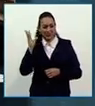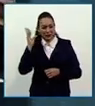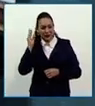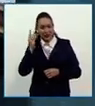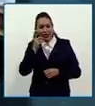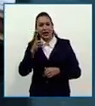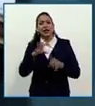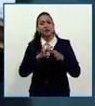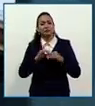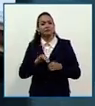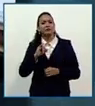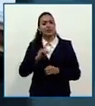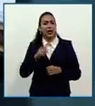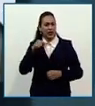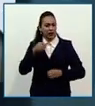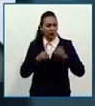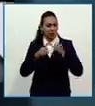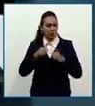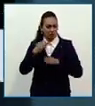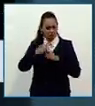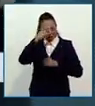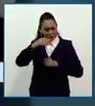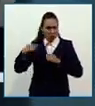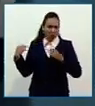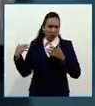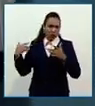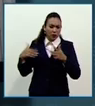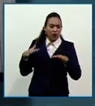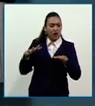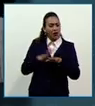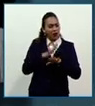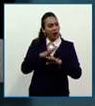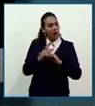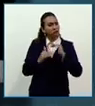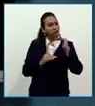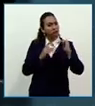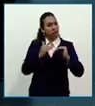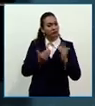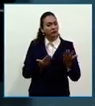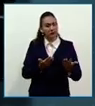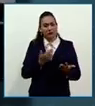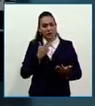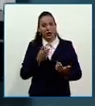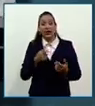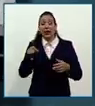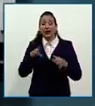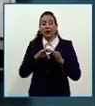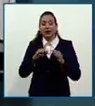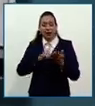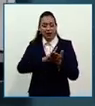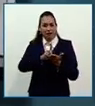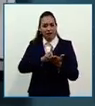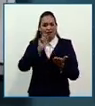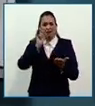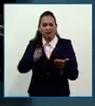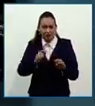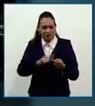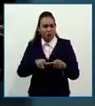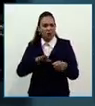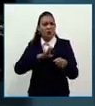evolucionado la impartición de justicia en México, así como la conciencia colectiva respecto a cuáles son nuestros derechos y el cambio de